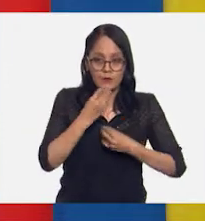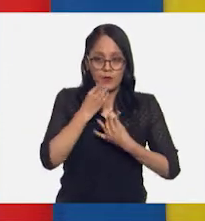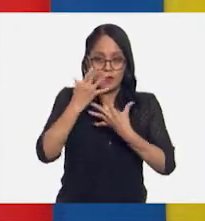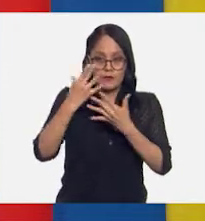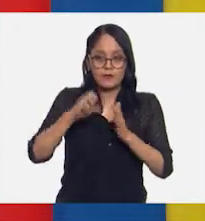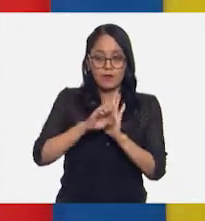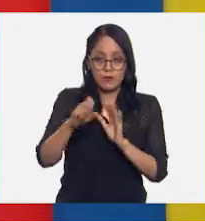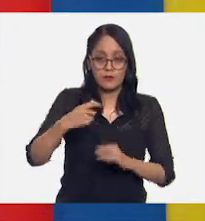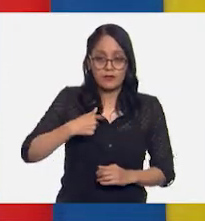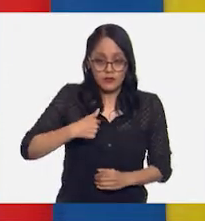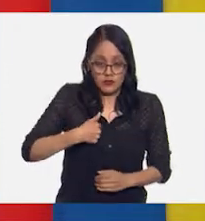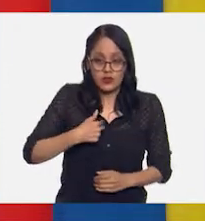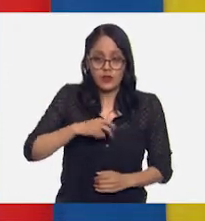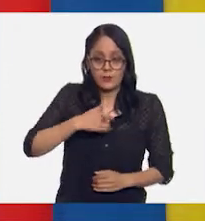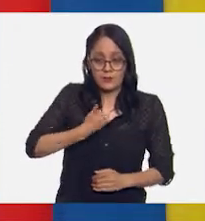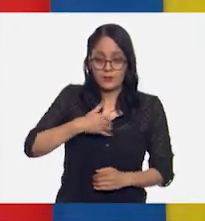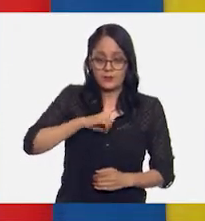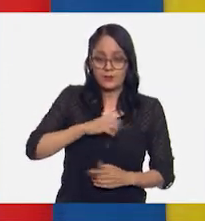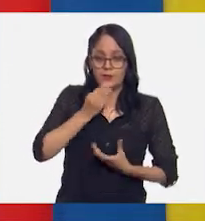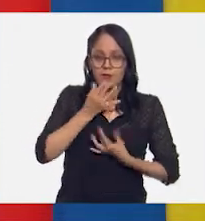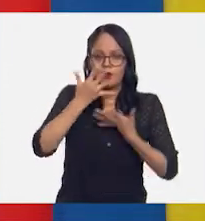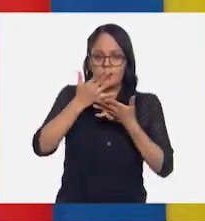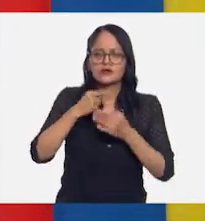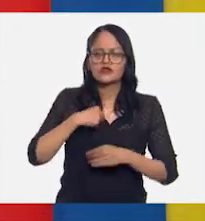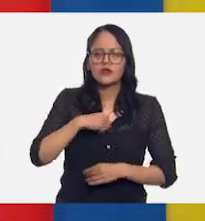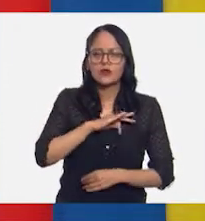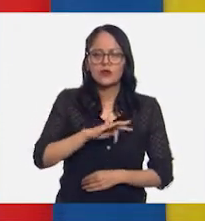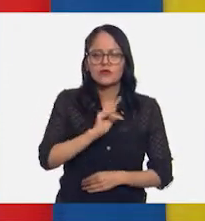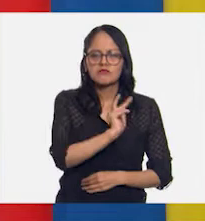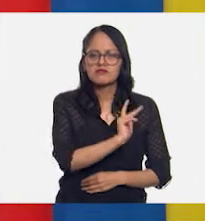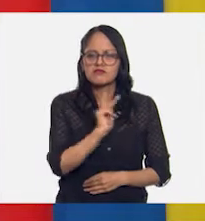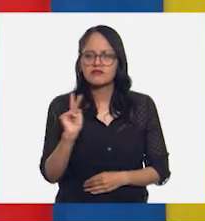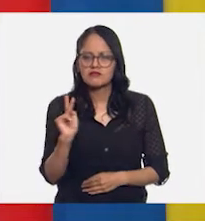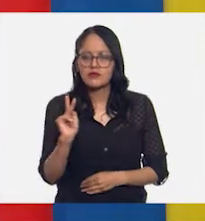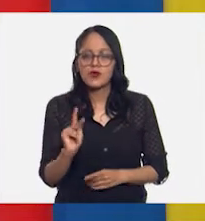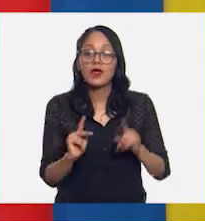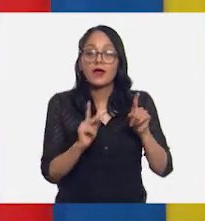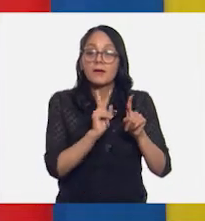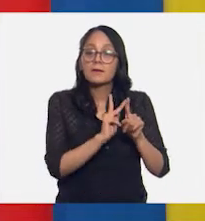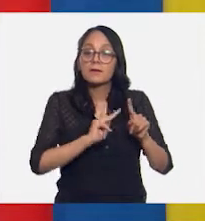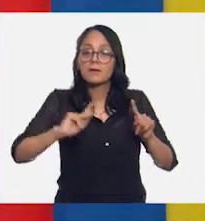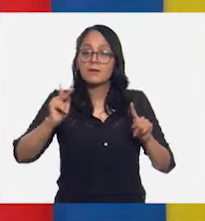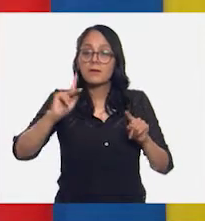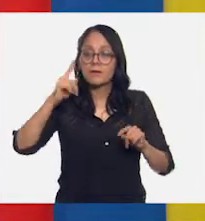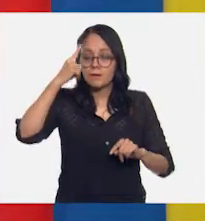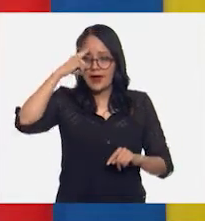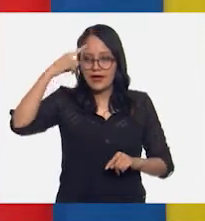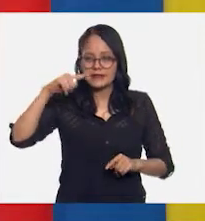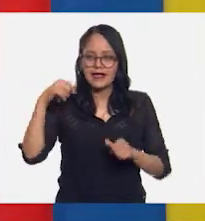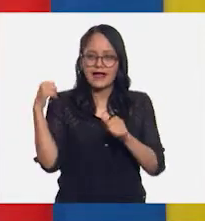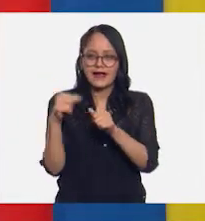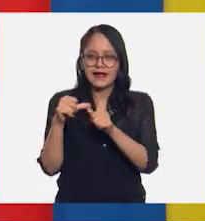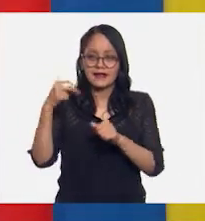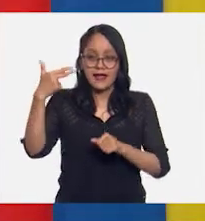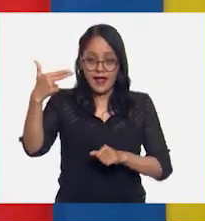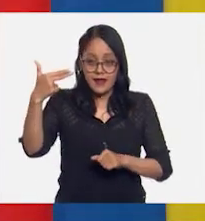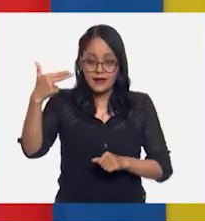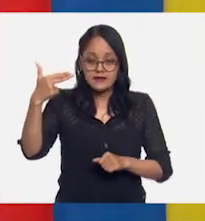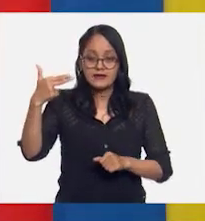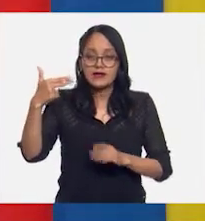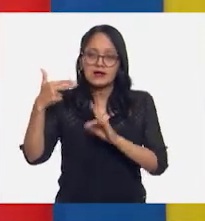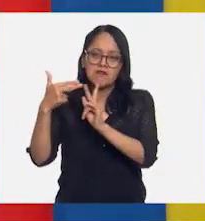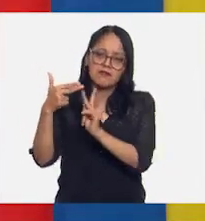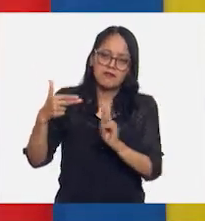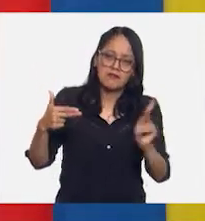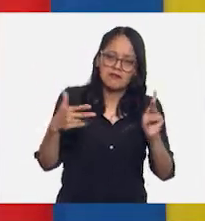yo poético hable de la poesía, podría incluir un símil con tan estruendosa como la H y una metáfora como la